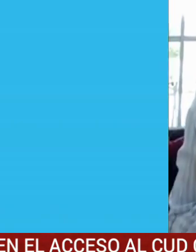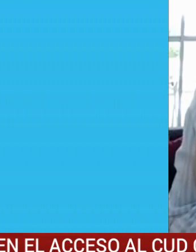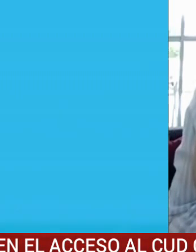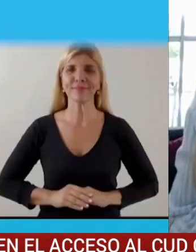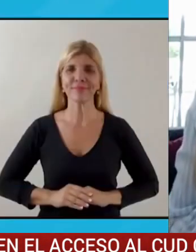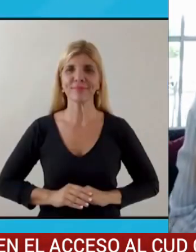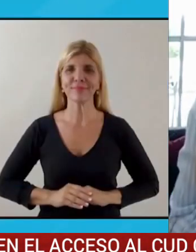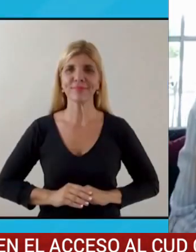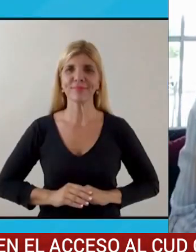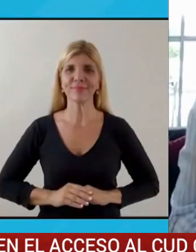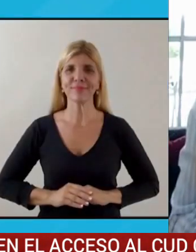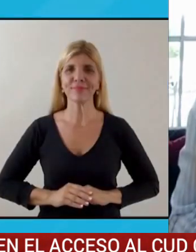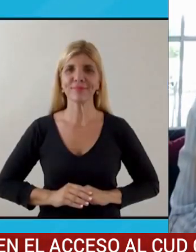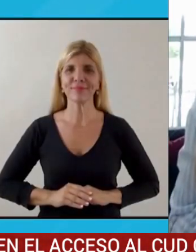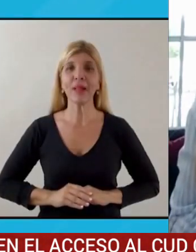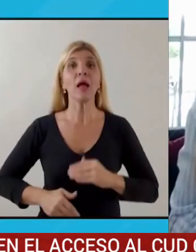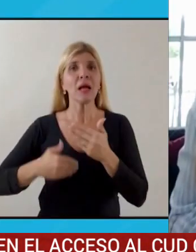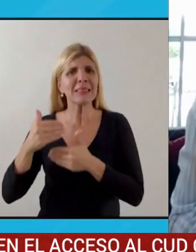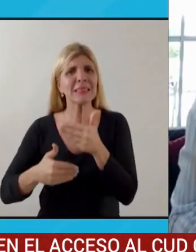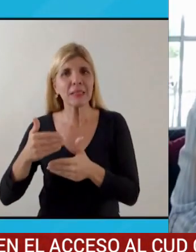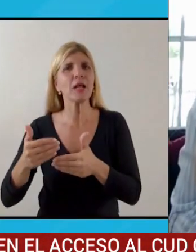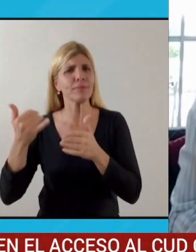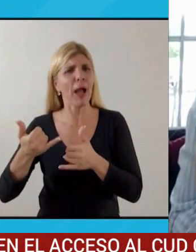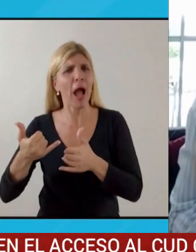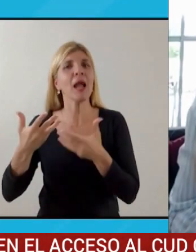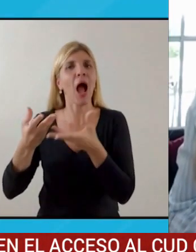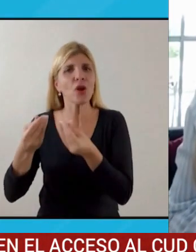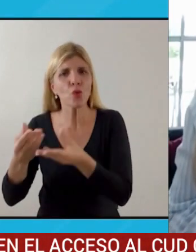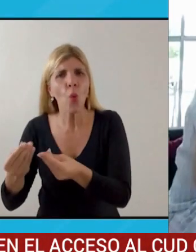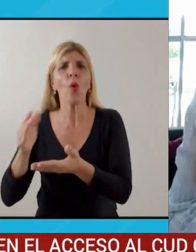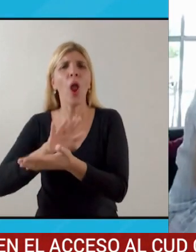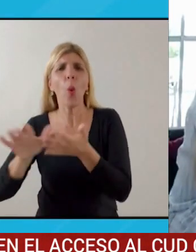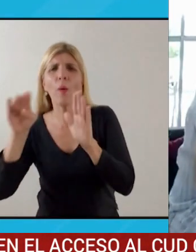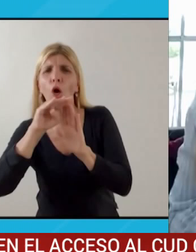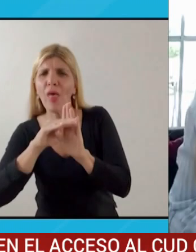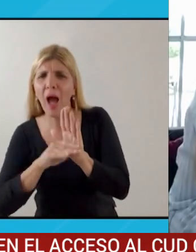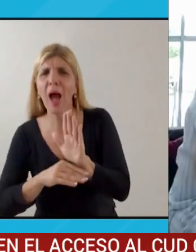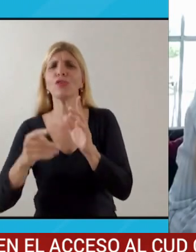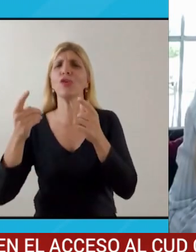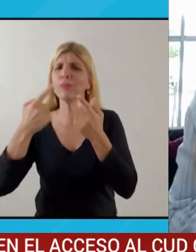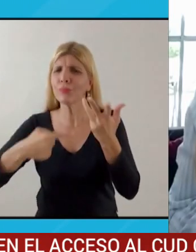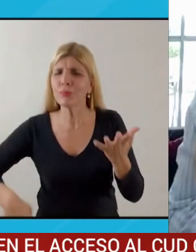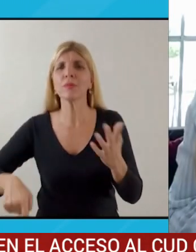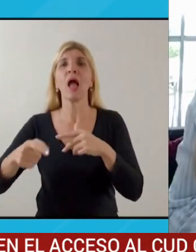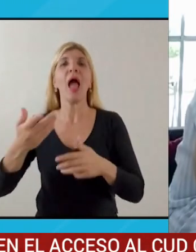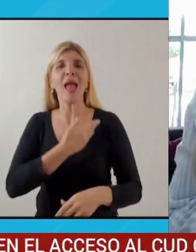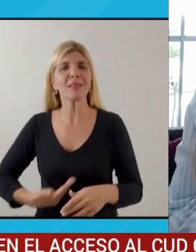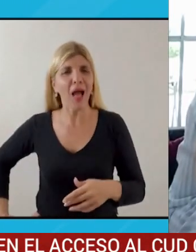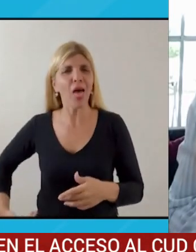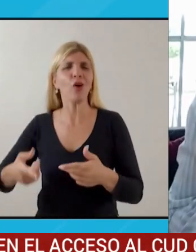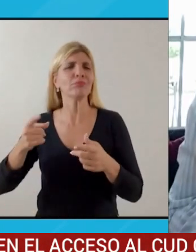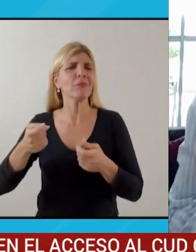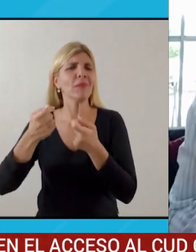ley para que no haya excesos o abusos de personas que a lo mejor no necesitan realmente el certificado de discapacidad, que da una serie de beneficios para el